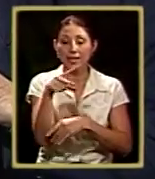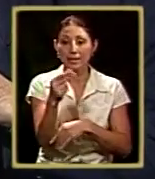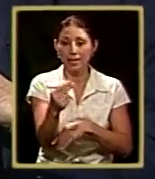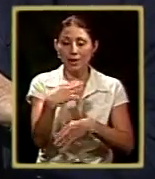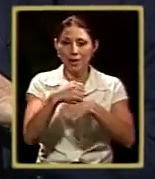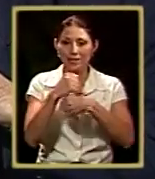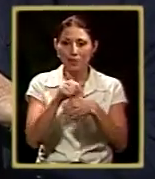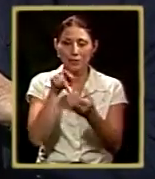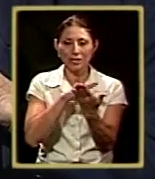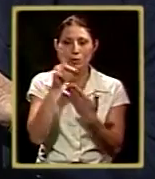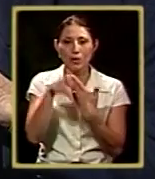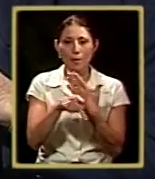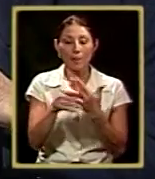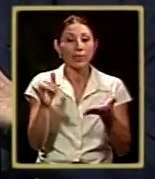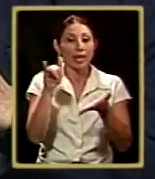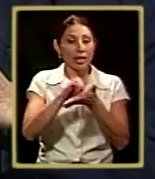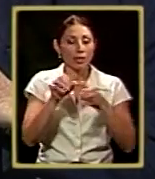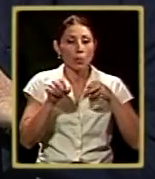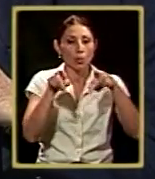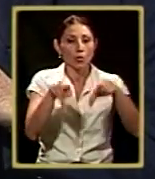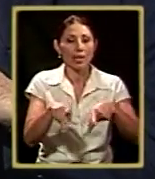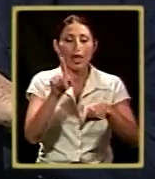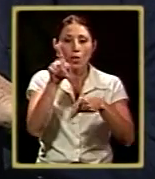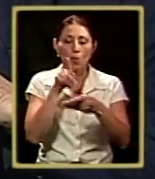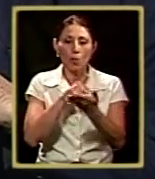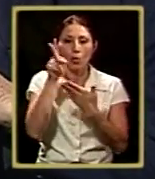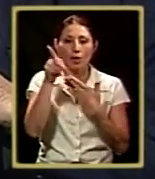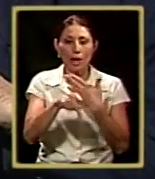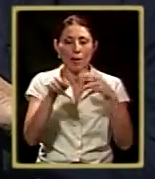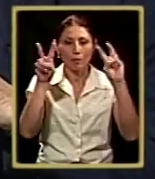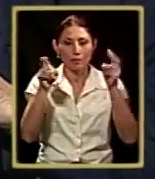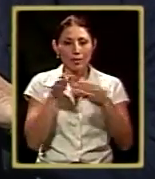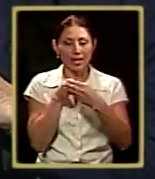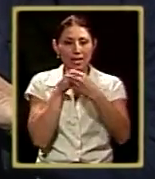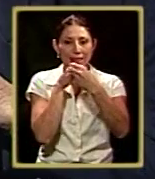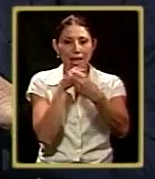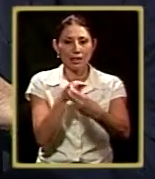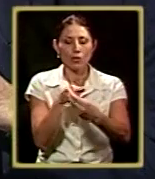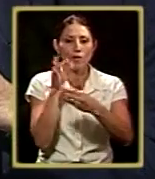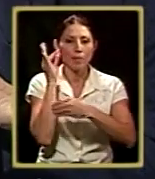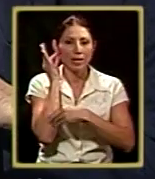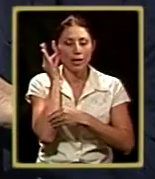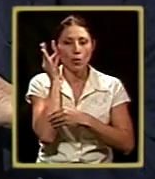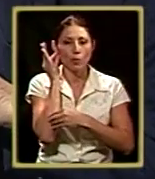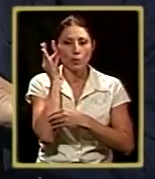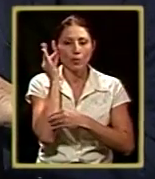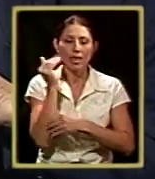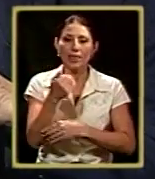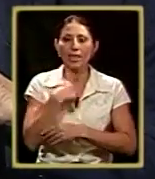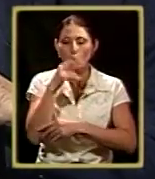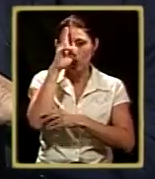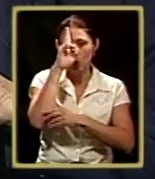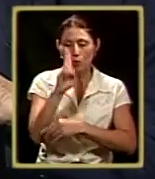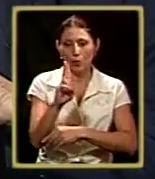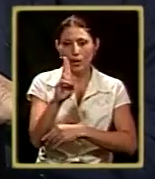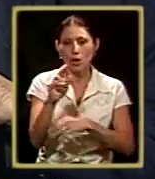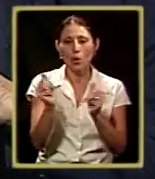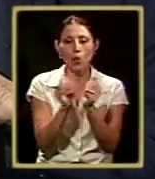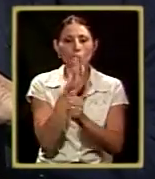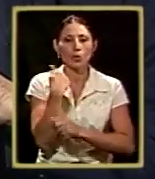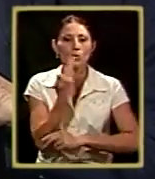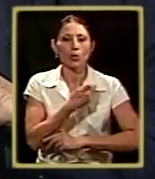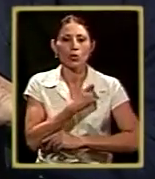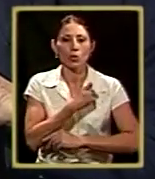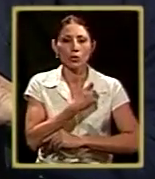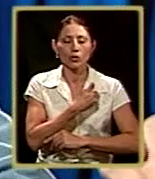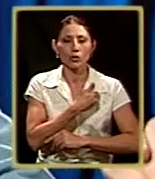esta ocasión tenemos un programa más de la serie de liderazgo femenino y tengo el privilegio de tener con